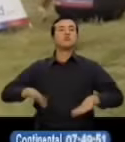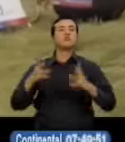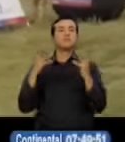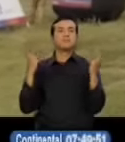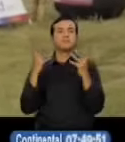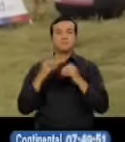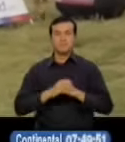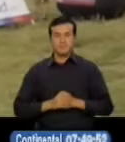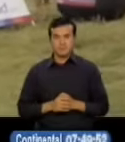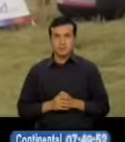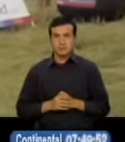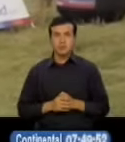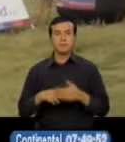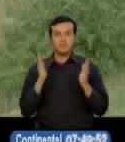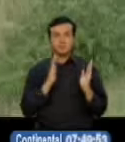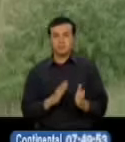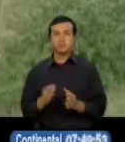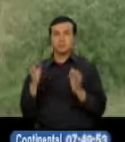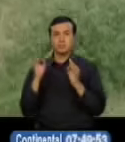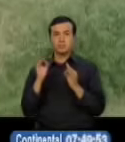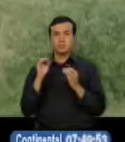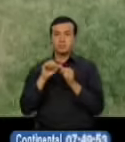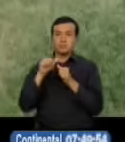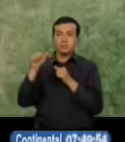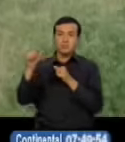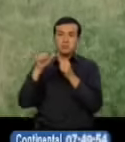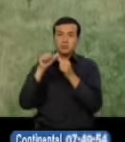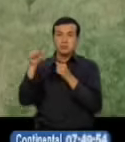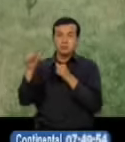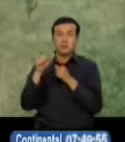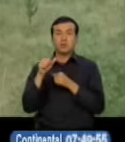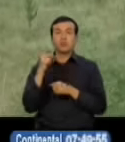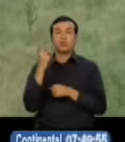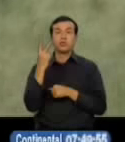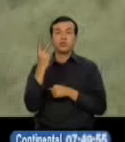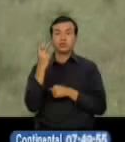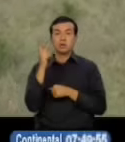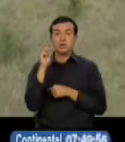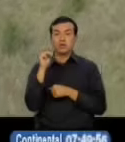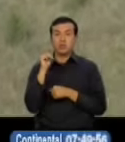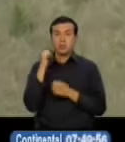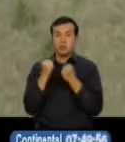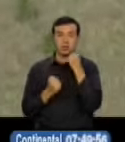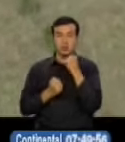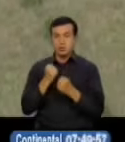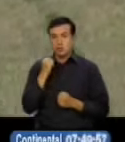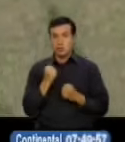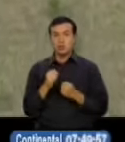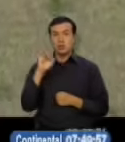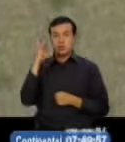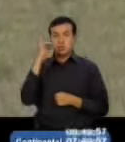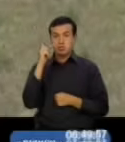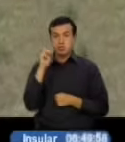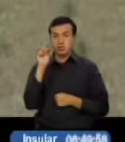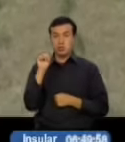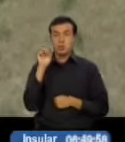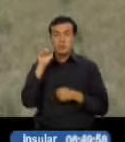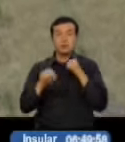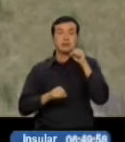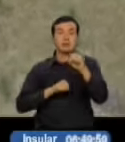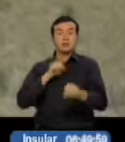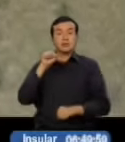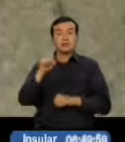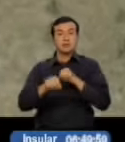válida, en la que está prevista que las distancias sean de 12 kilómetros para el trekking y 18 para la